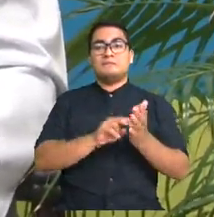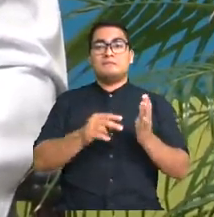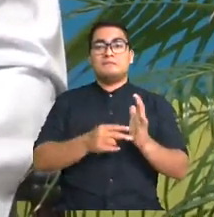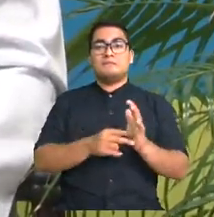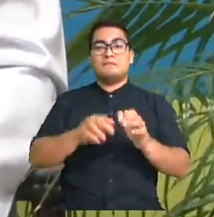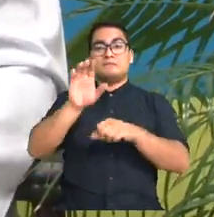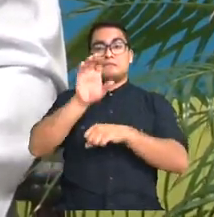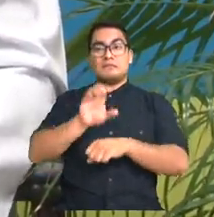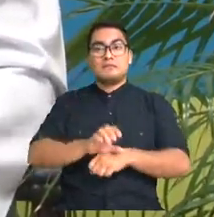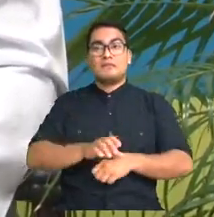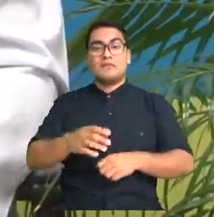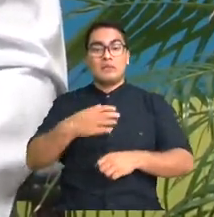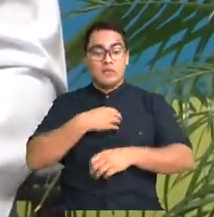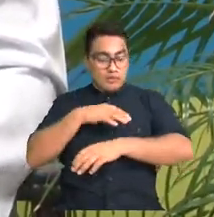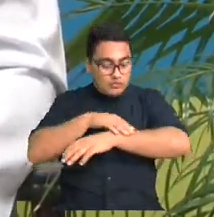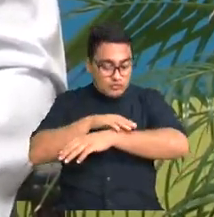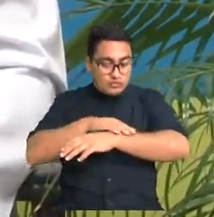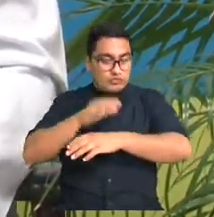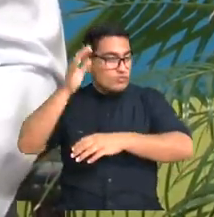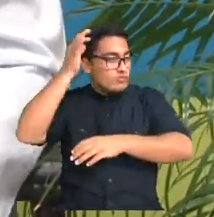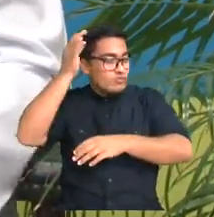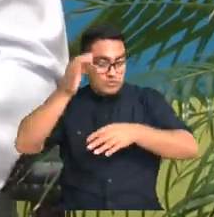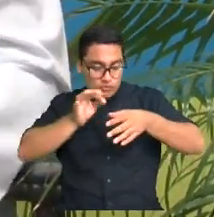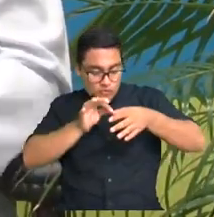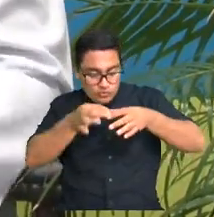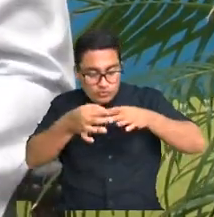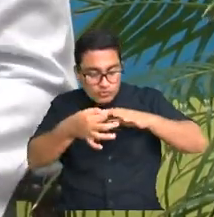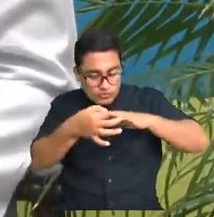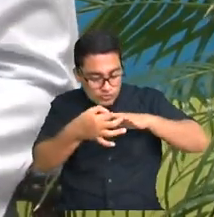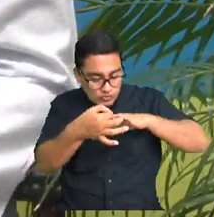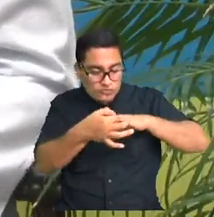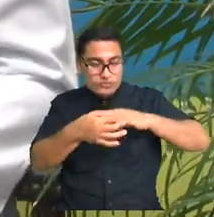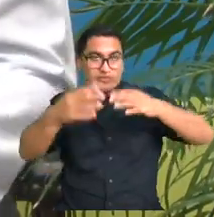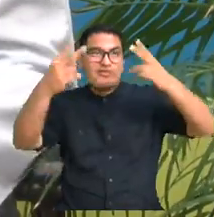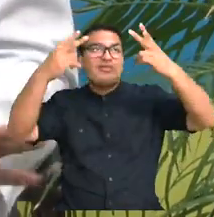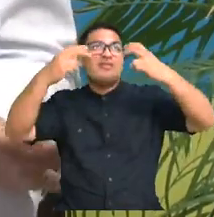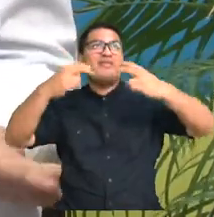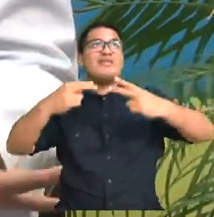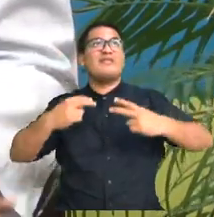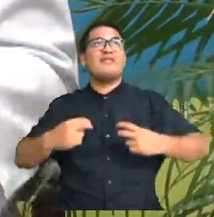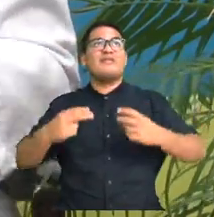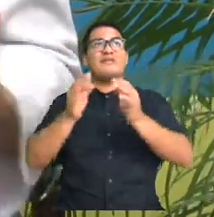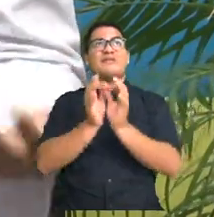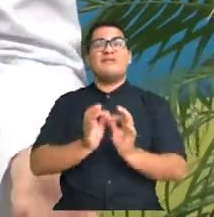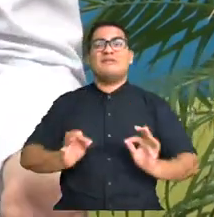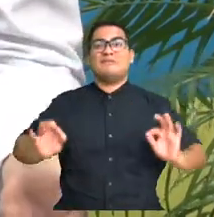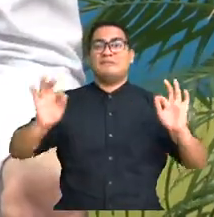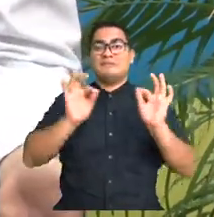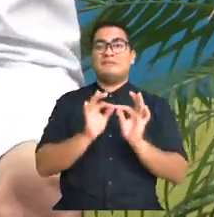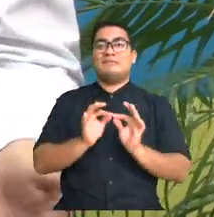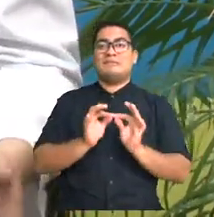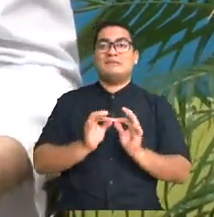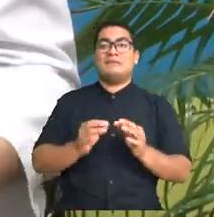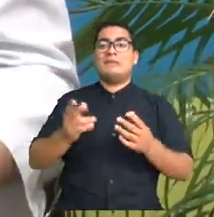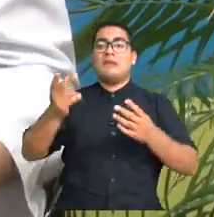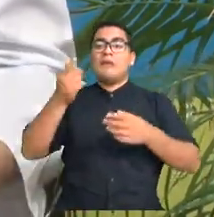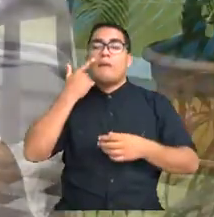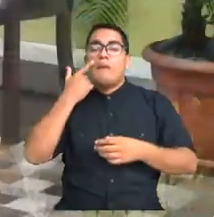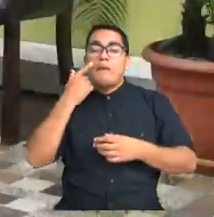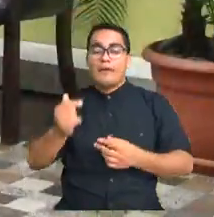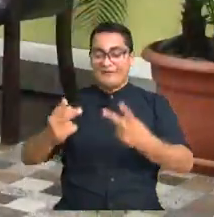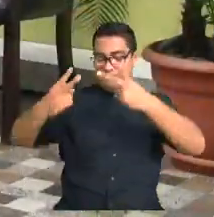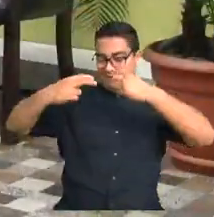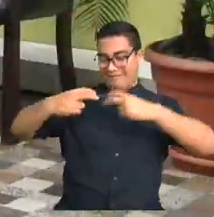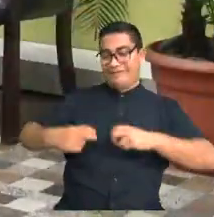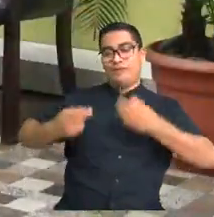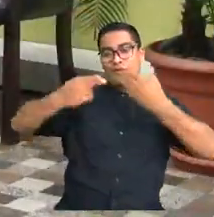de examinarnos la piel, el cabello y las uñas es importante que lo desarrollemos. A medida que conozcamos lo que es normal, nos vamos a dar cuenta